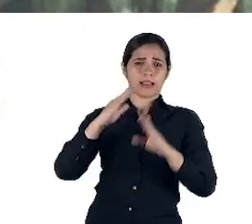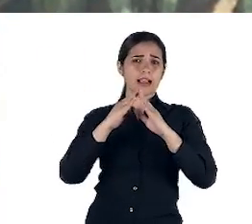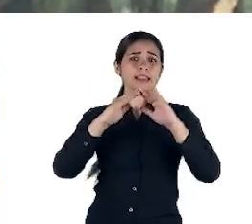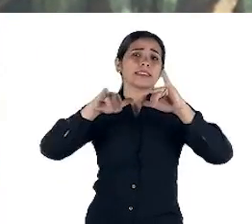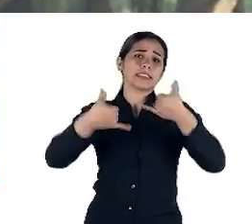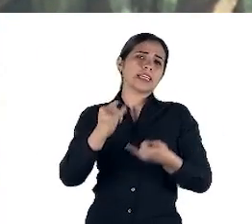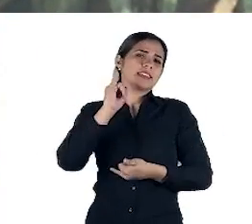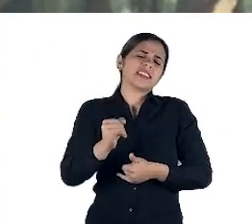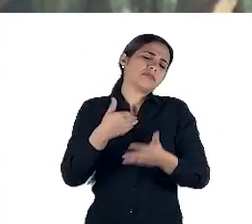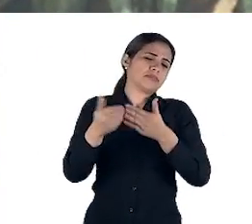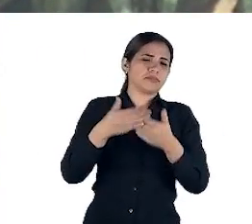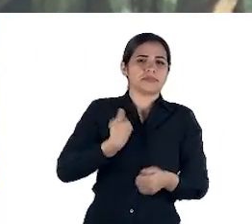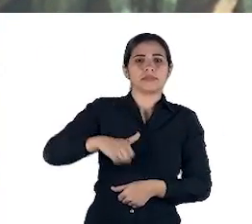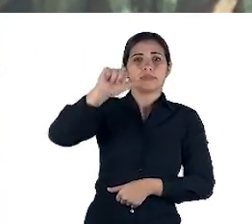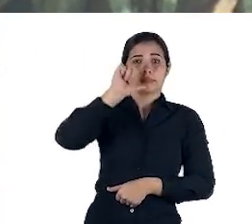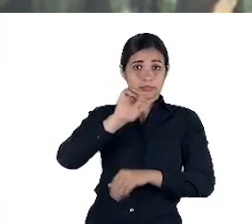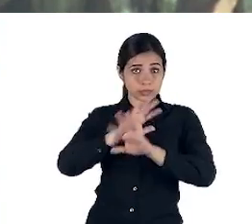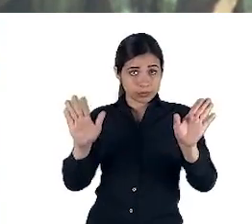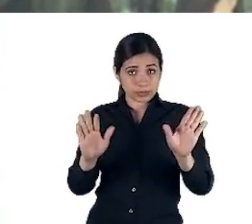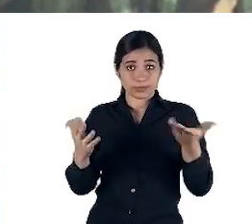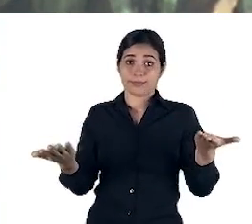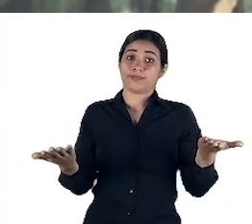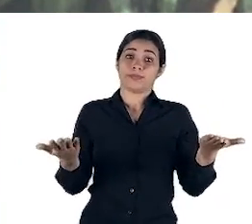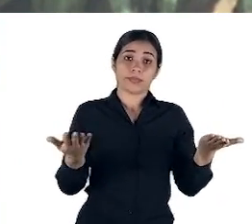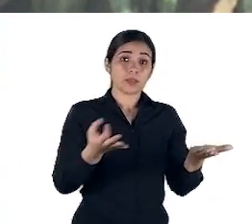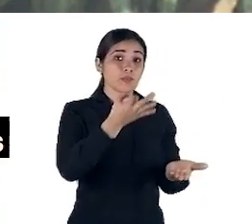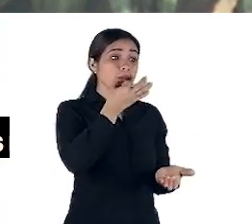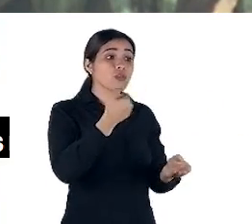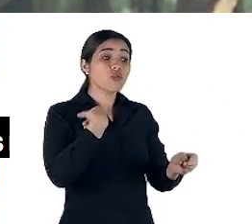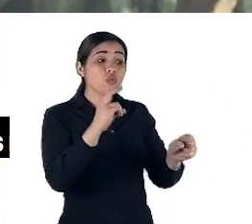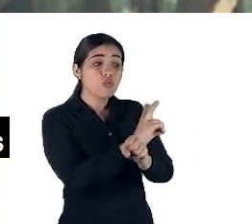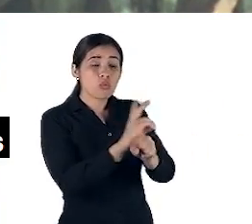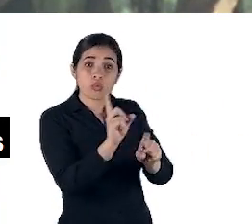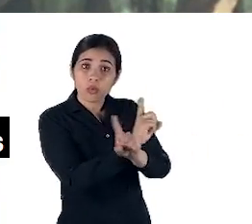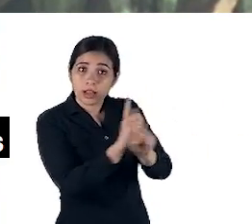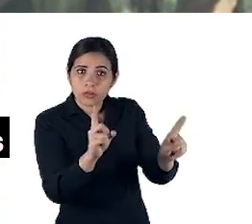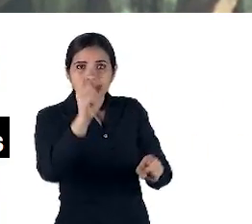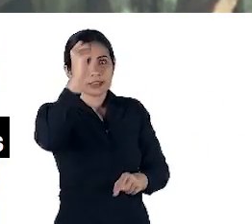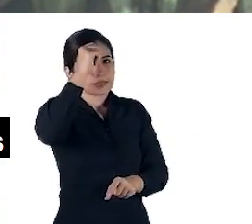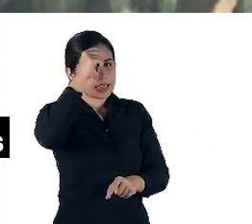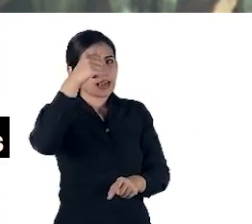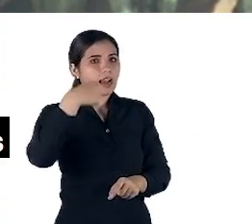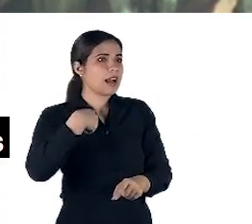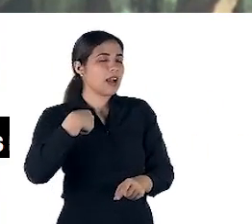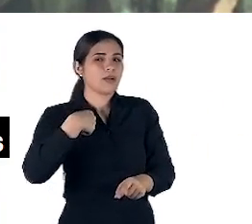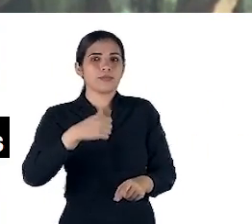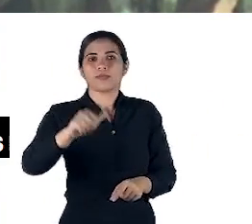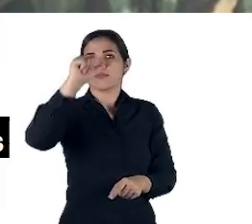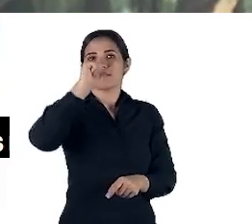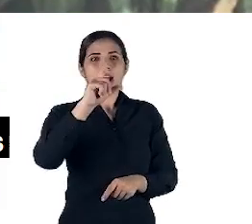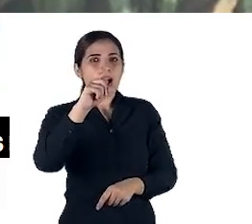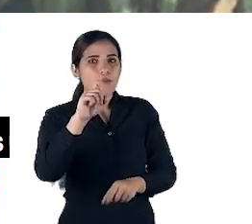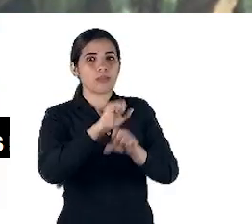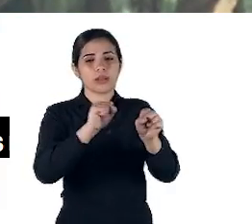estamos expuestos a tener diarreas, ¿verdad? De hecho que nuestra flora y